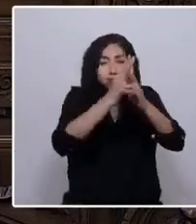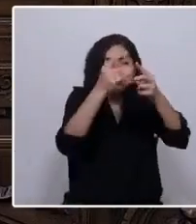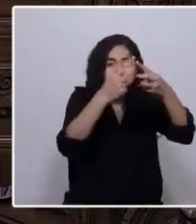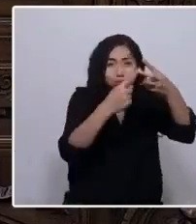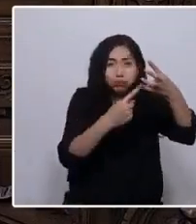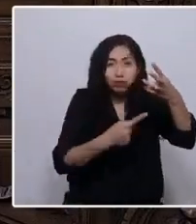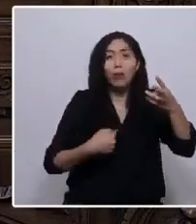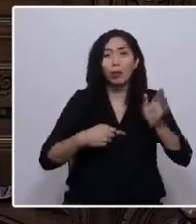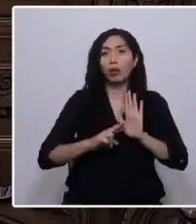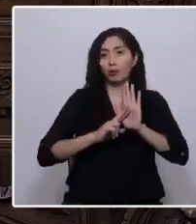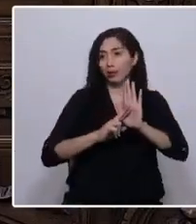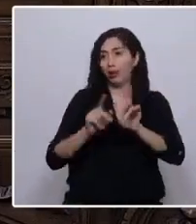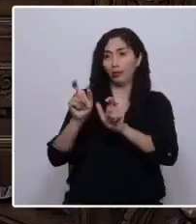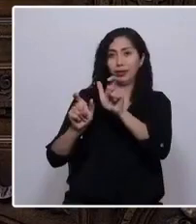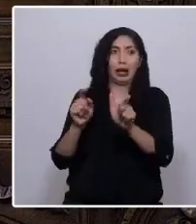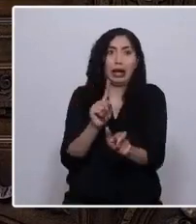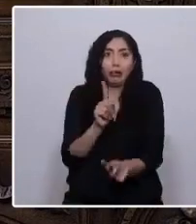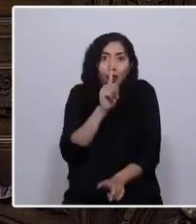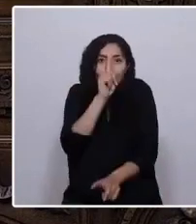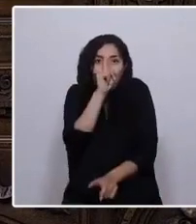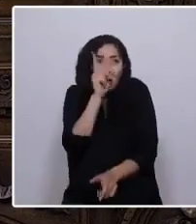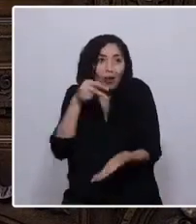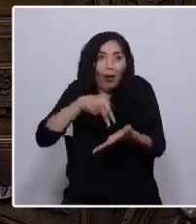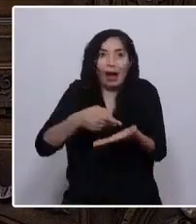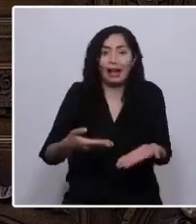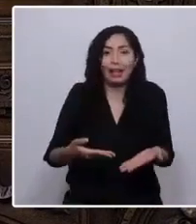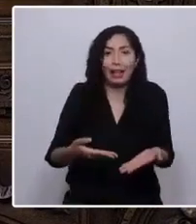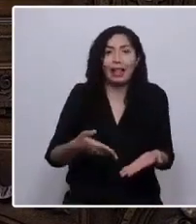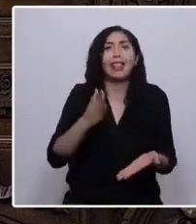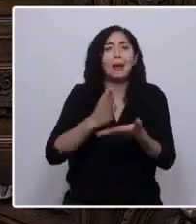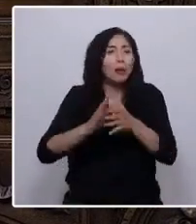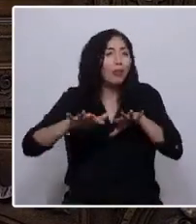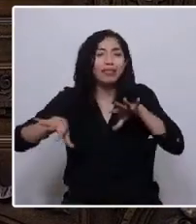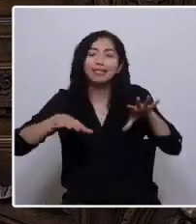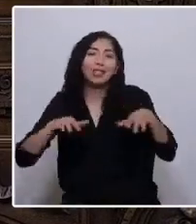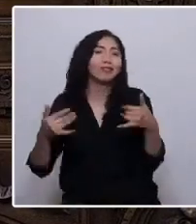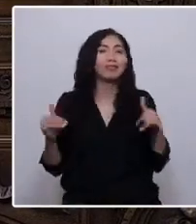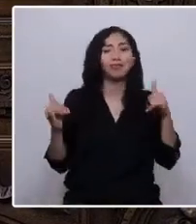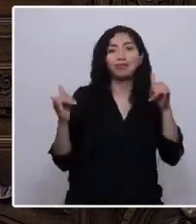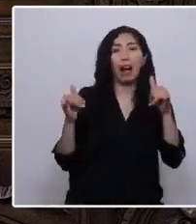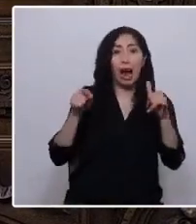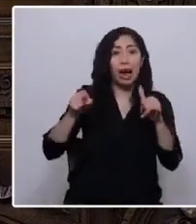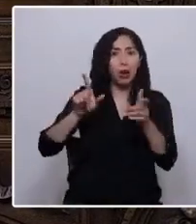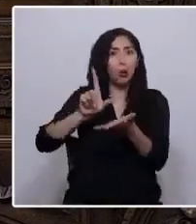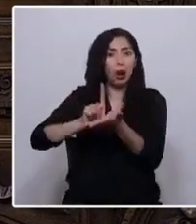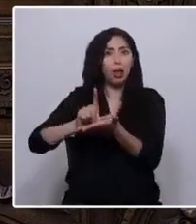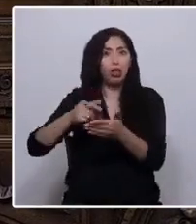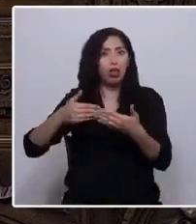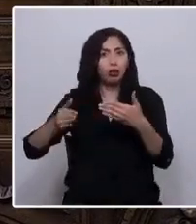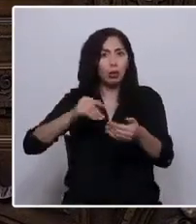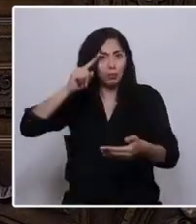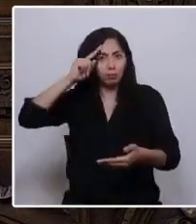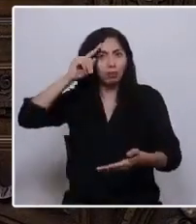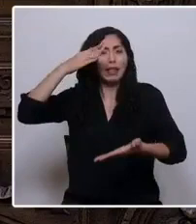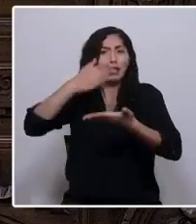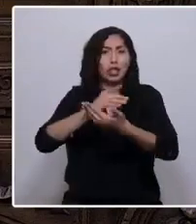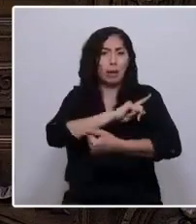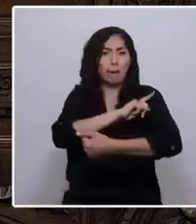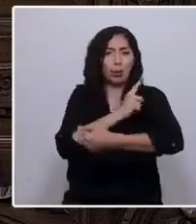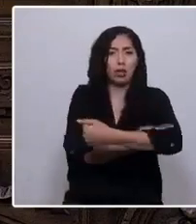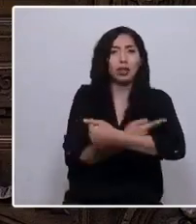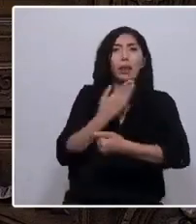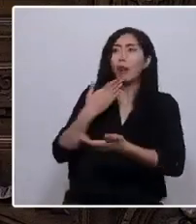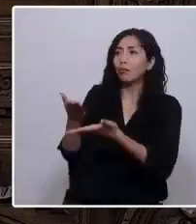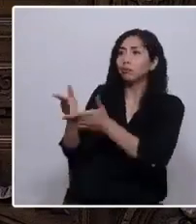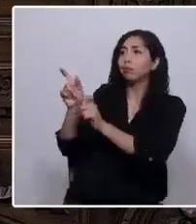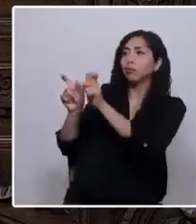estamos acostumbrados a estar en esos lugares. Hay que chasconear esos lugares donde se toman las decisiones del poder. Hay que chasconear a los Jürgensen, hay que chasconear a los Marinovich,